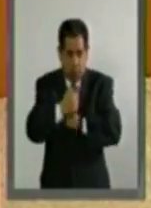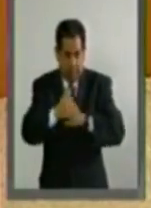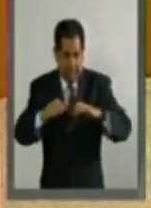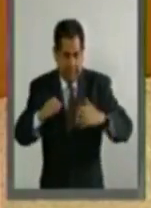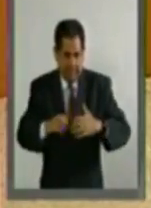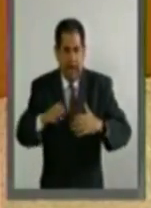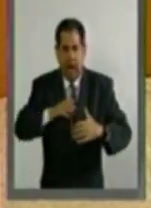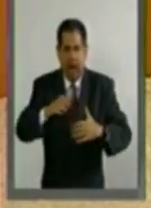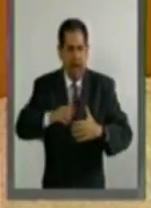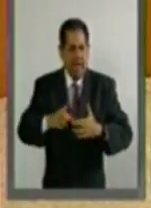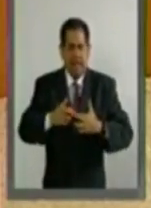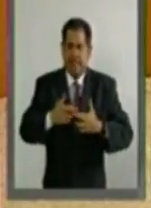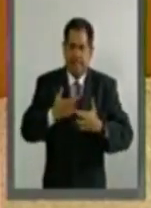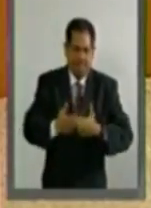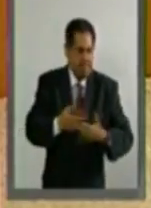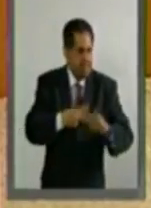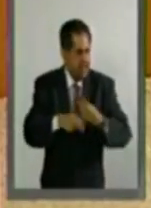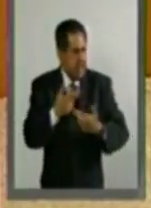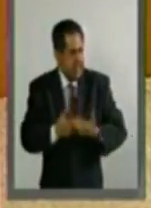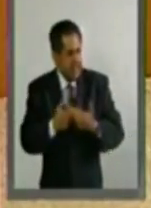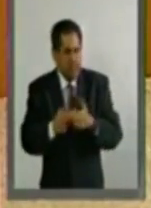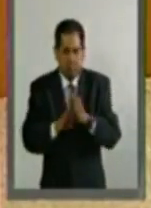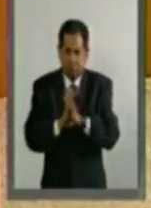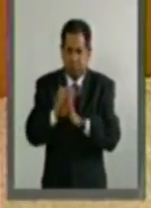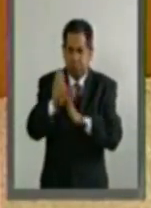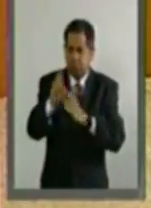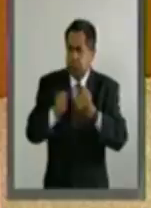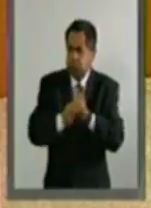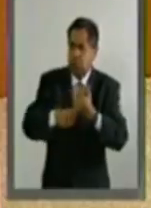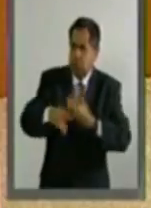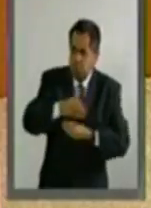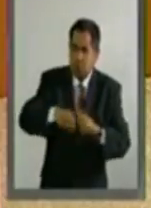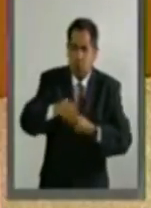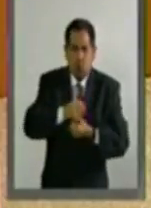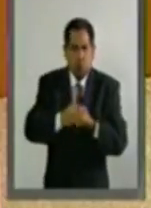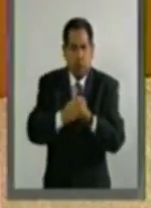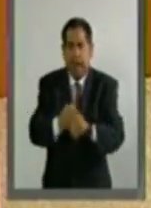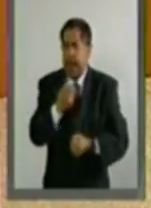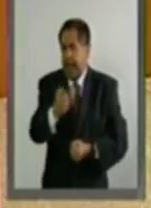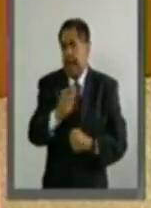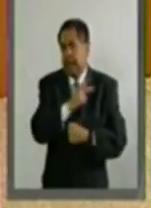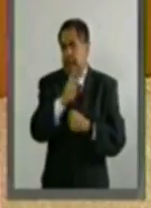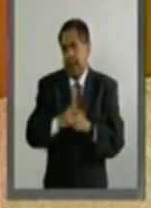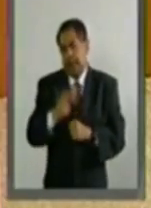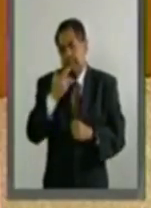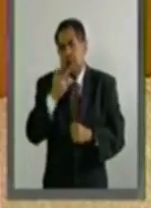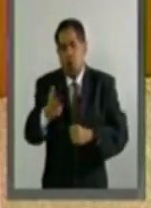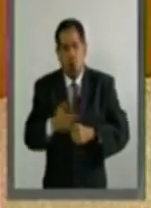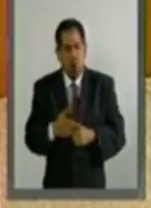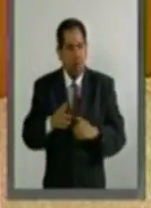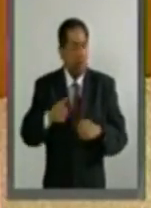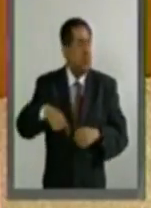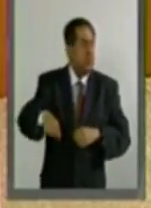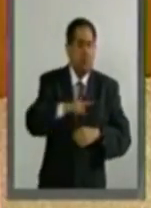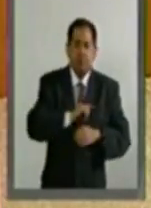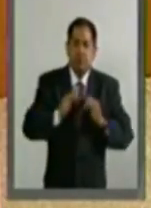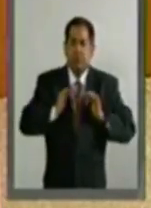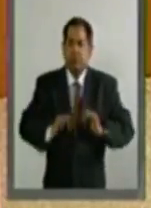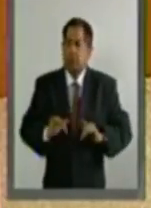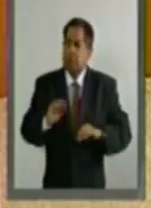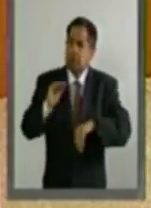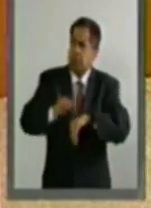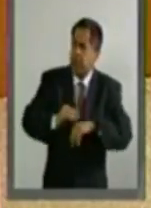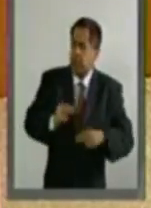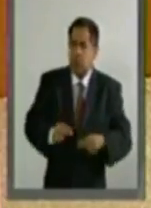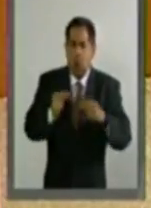genera riqueza, crecimiento económico sostenido, que brinda un clima propicio de certidumbre para los negocios, que